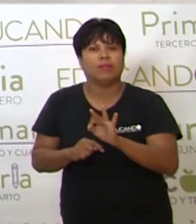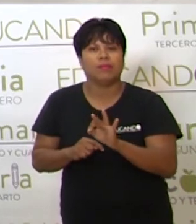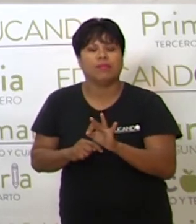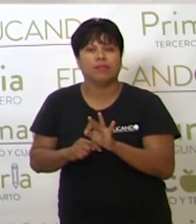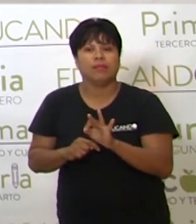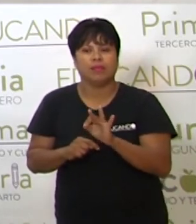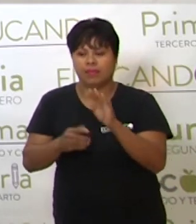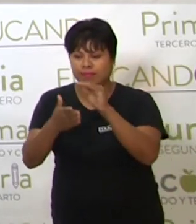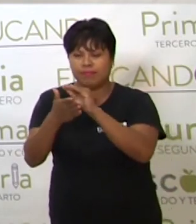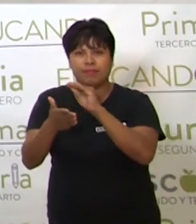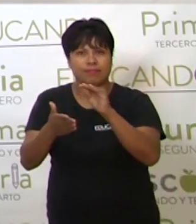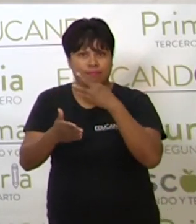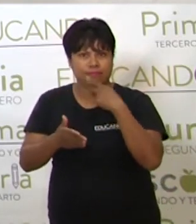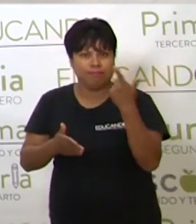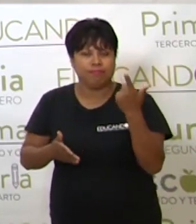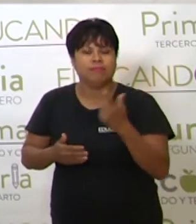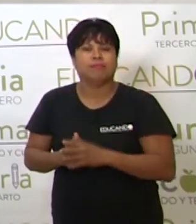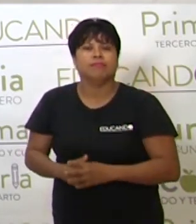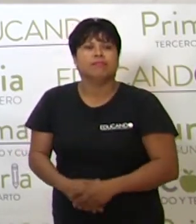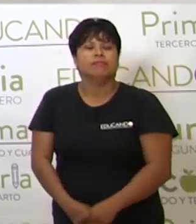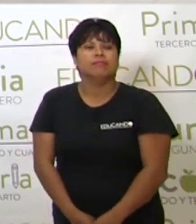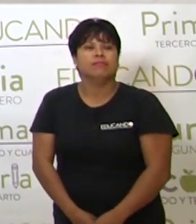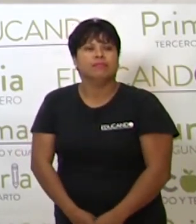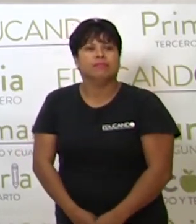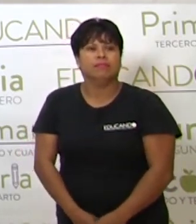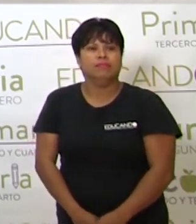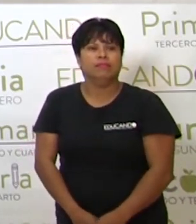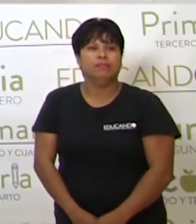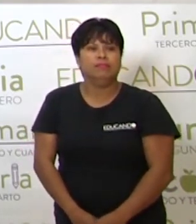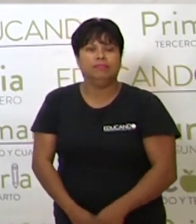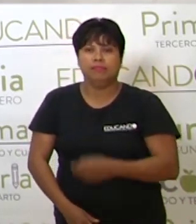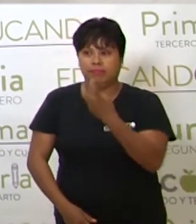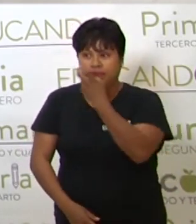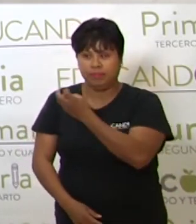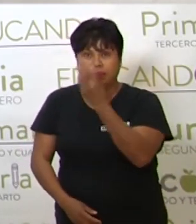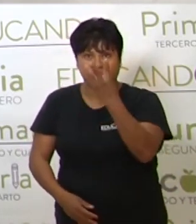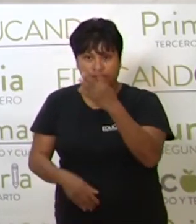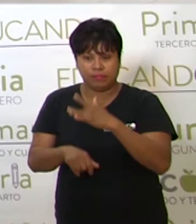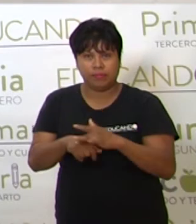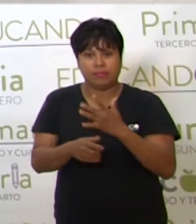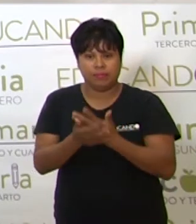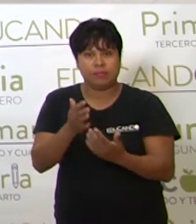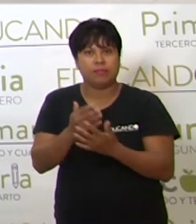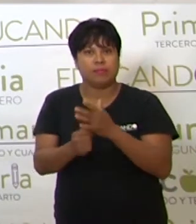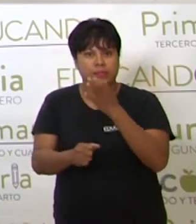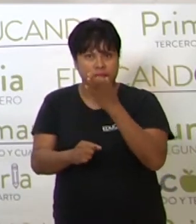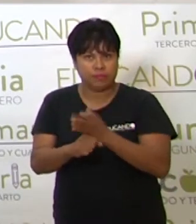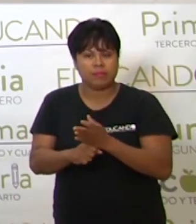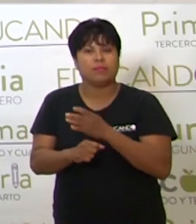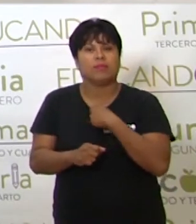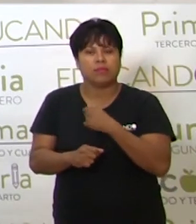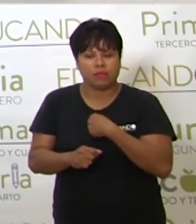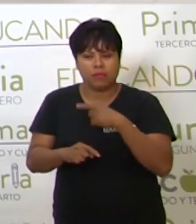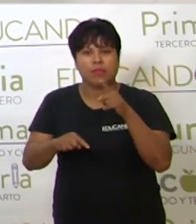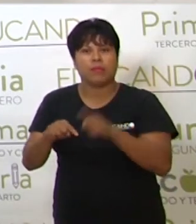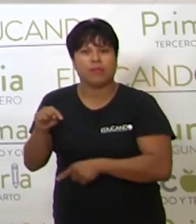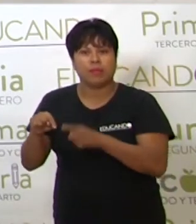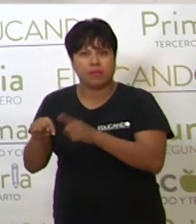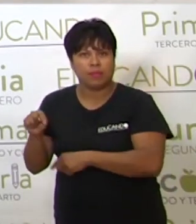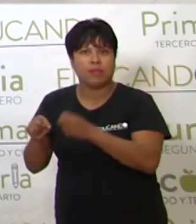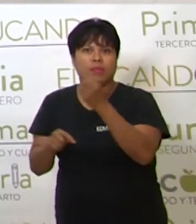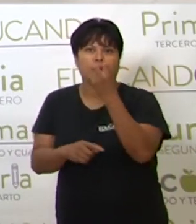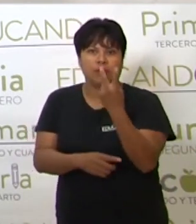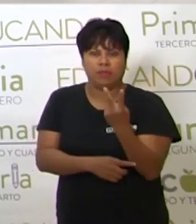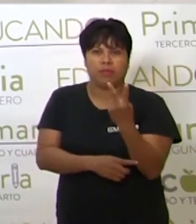ubicando un poquito a estos tres quesos que se produjeron el día de hoy pues le voy a quitar dos